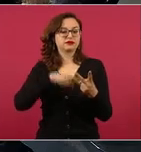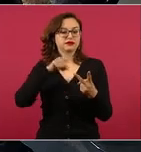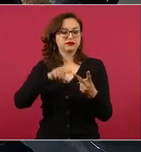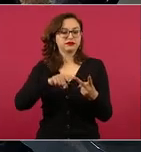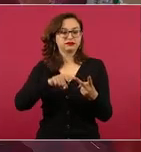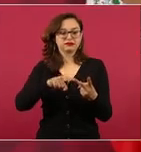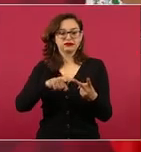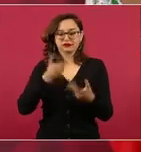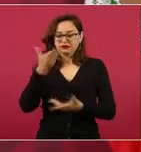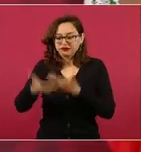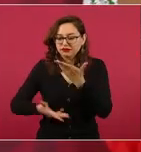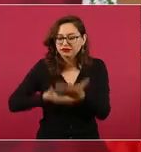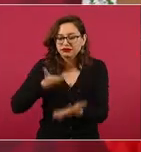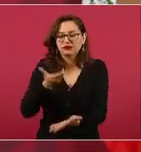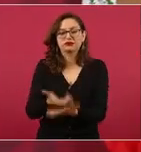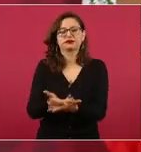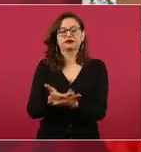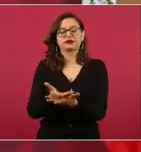un servicio,